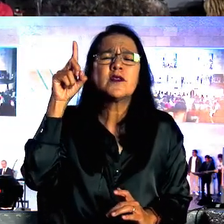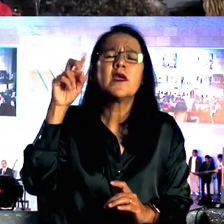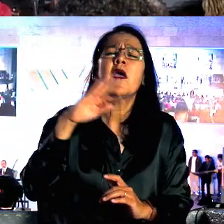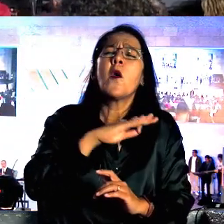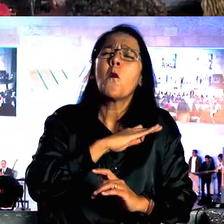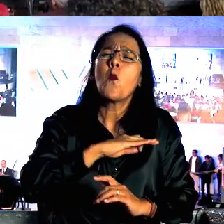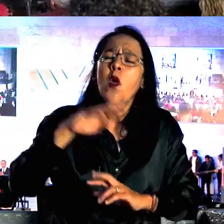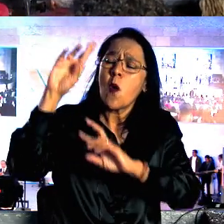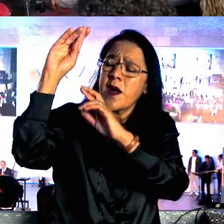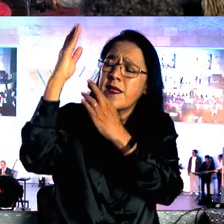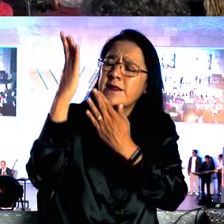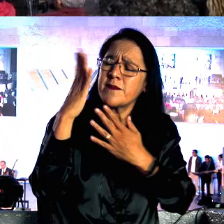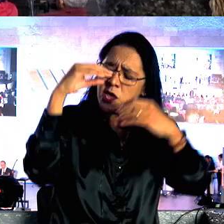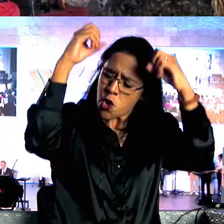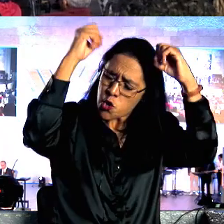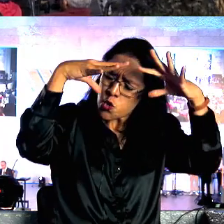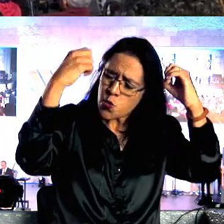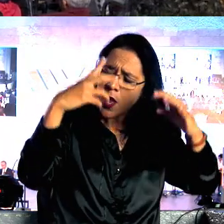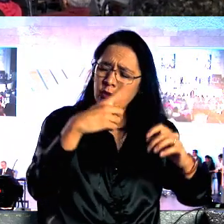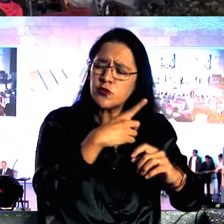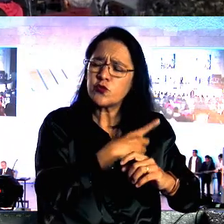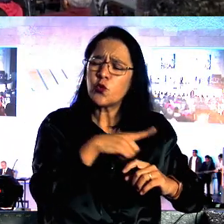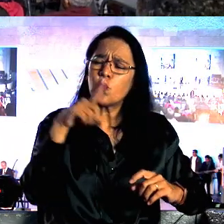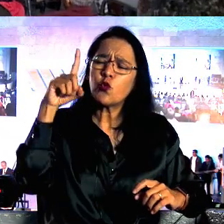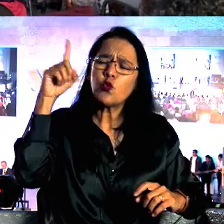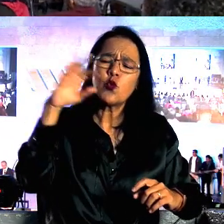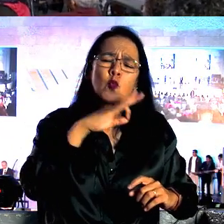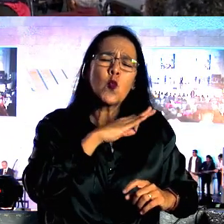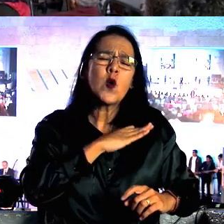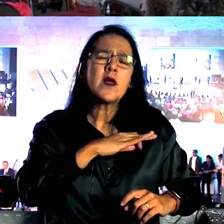porque sólo tú puedes perdonar nuestros pecados